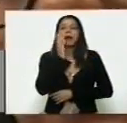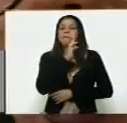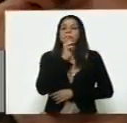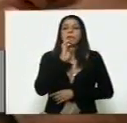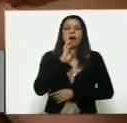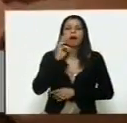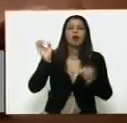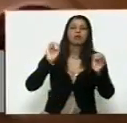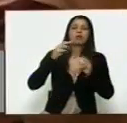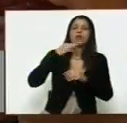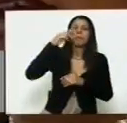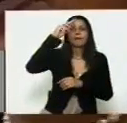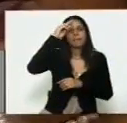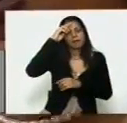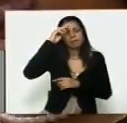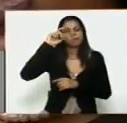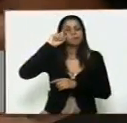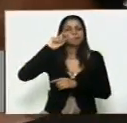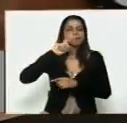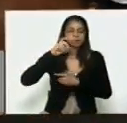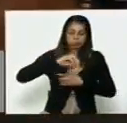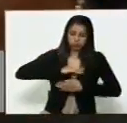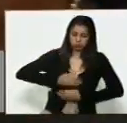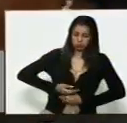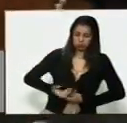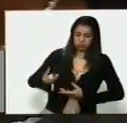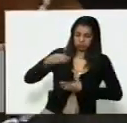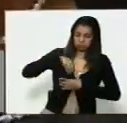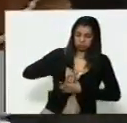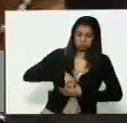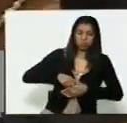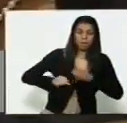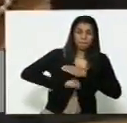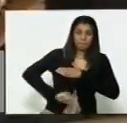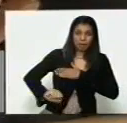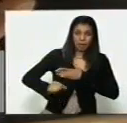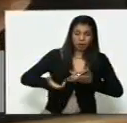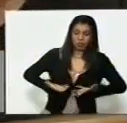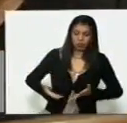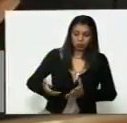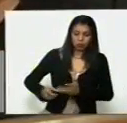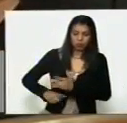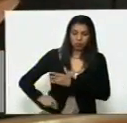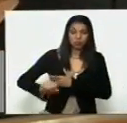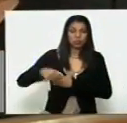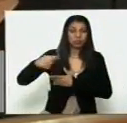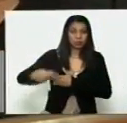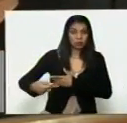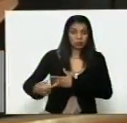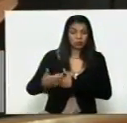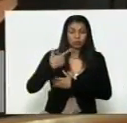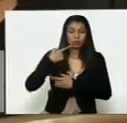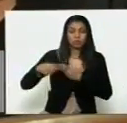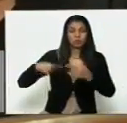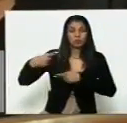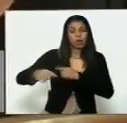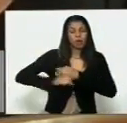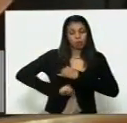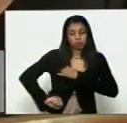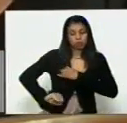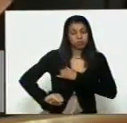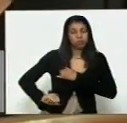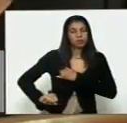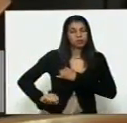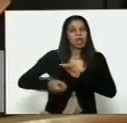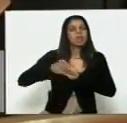padres, durante la gestación, el trabajo de parto, el nacimiento y el posparto,